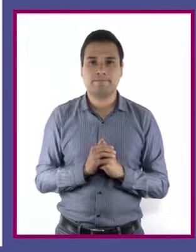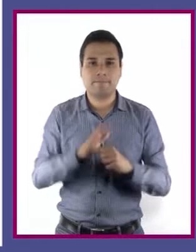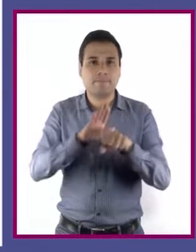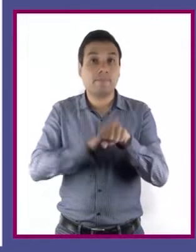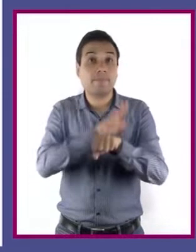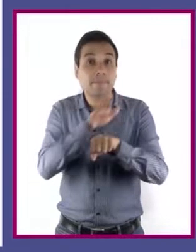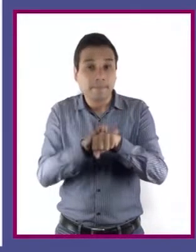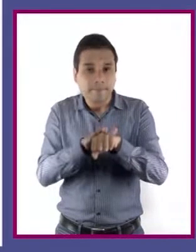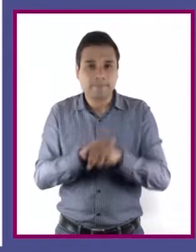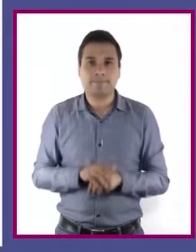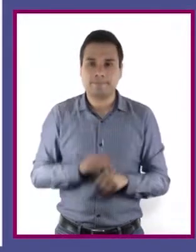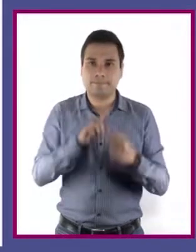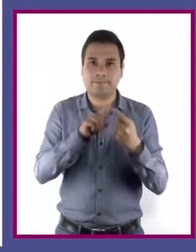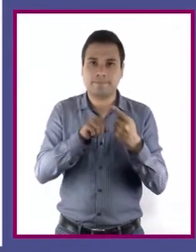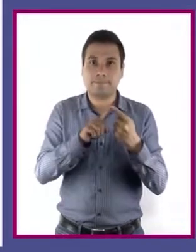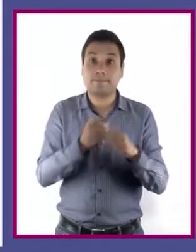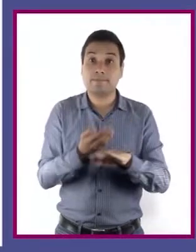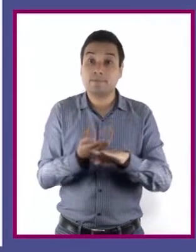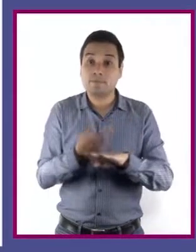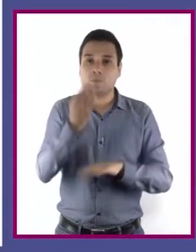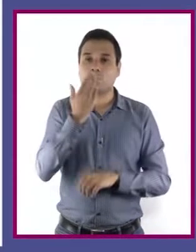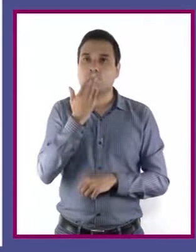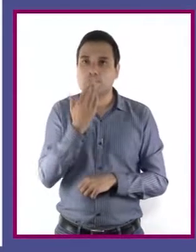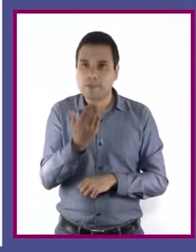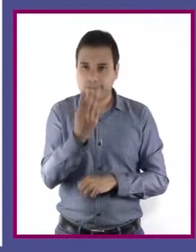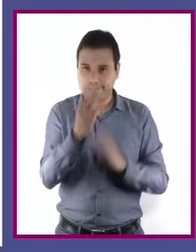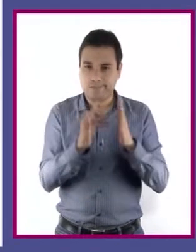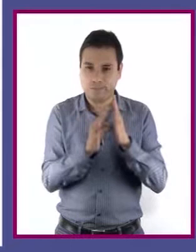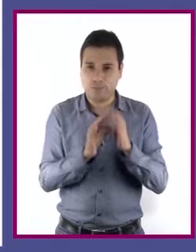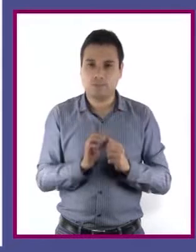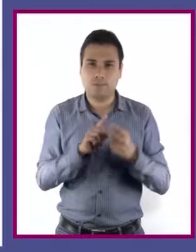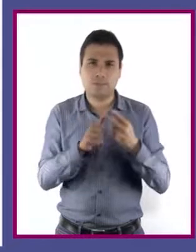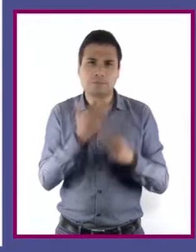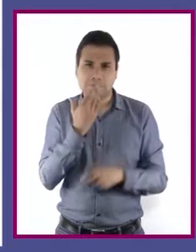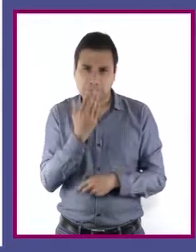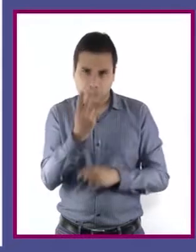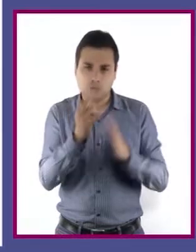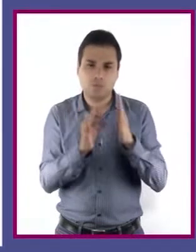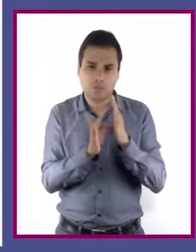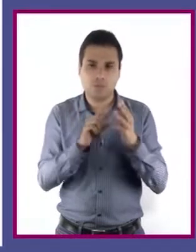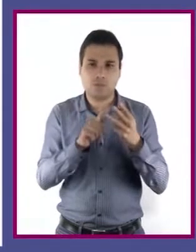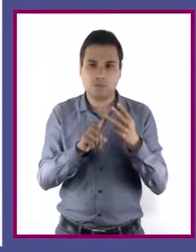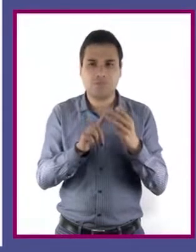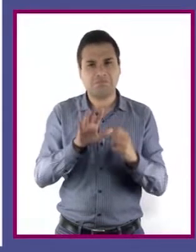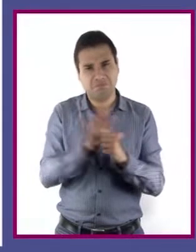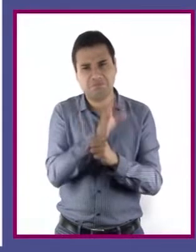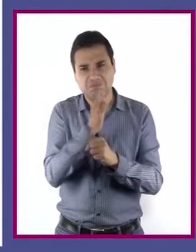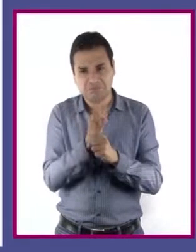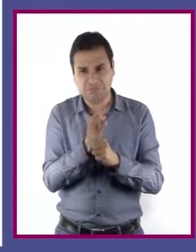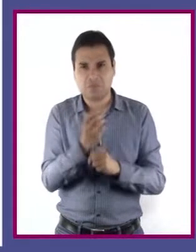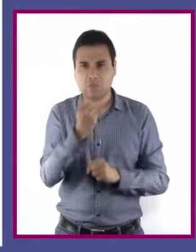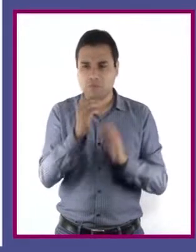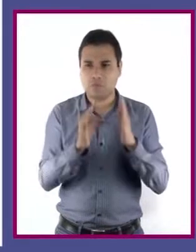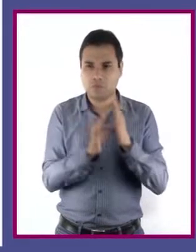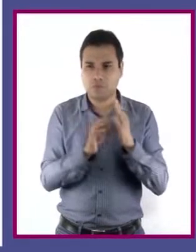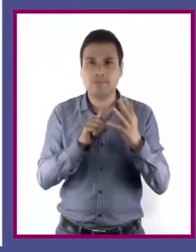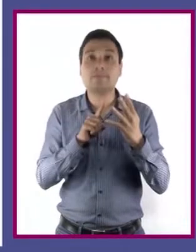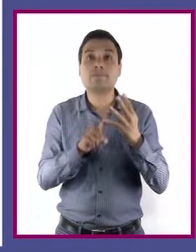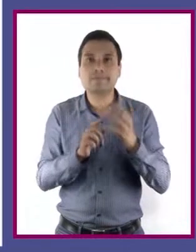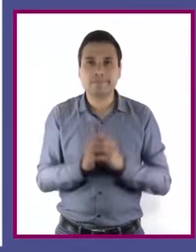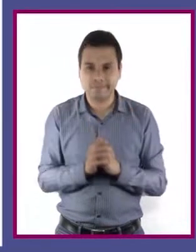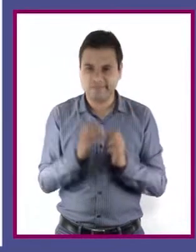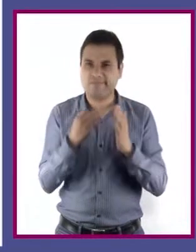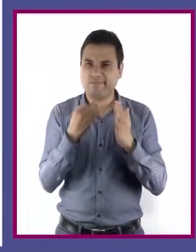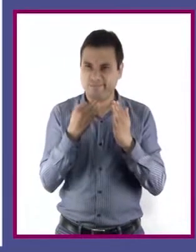muy bien, al cual se le asignan 3 puntos, bien, que tiene 2, regular, 1, y por último, el descriptor